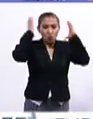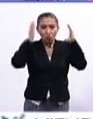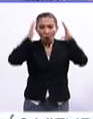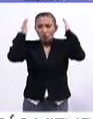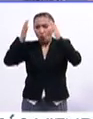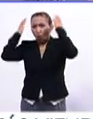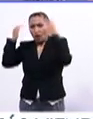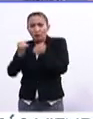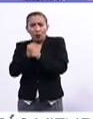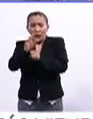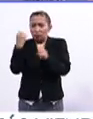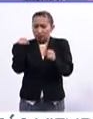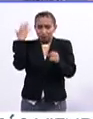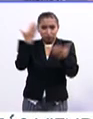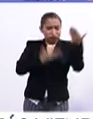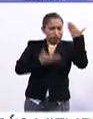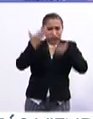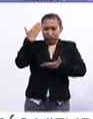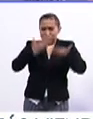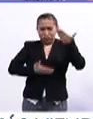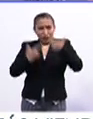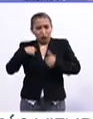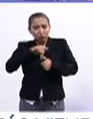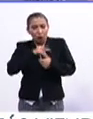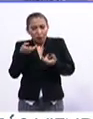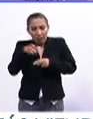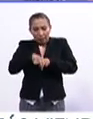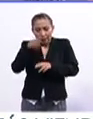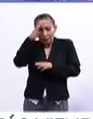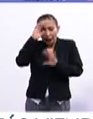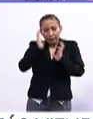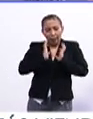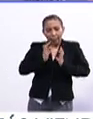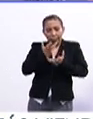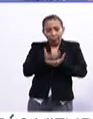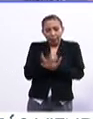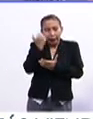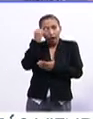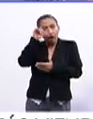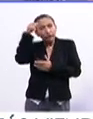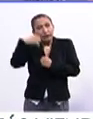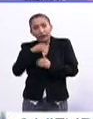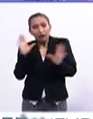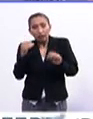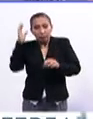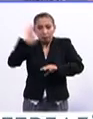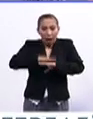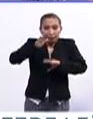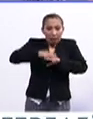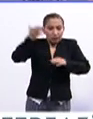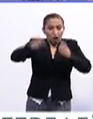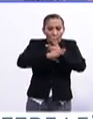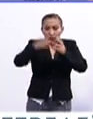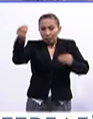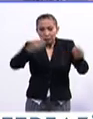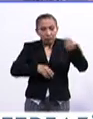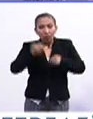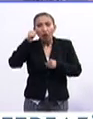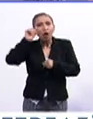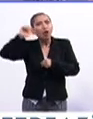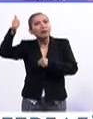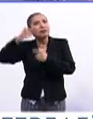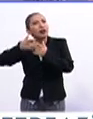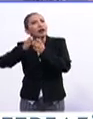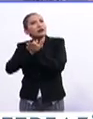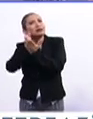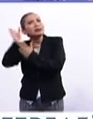de información que pensamos, bueno, ¿de qué manera podemos nosotros sentarnos a pensar y imaginar otra forma de vida, ¿no? ¿De qué manera podemos imaginar otros